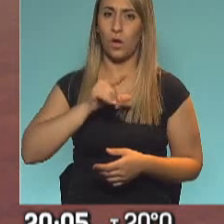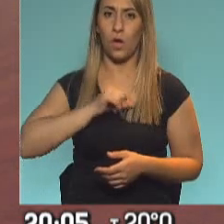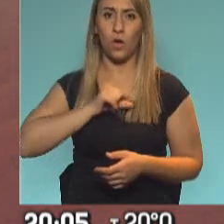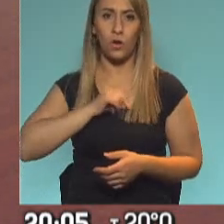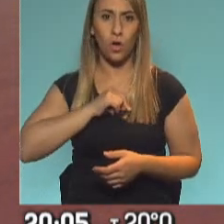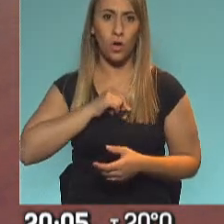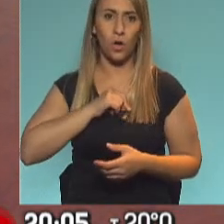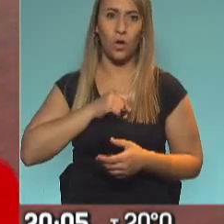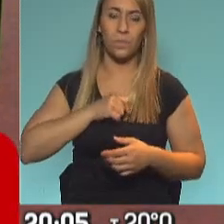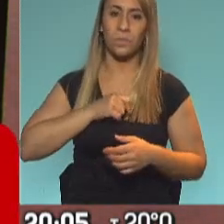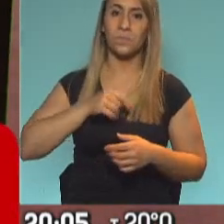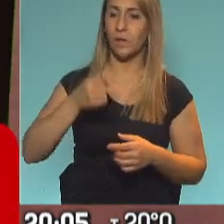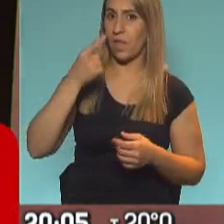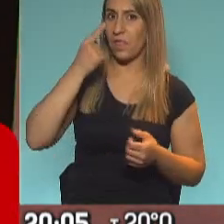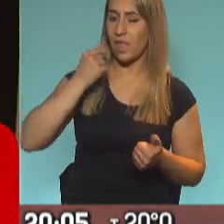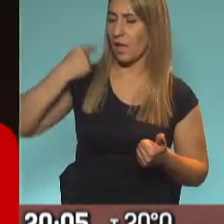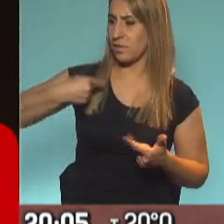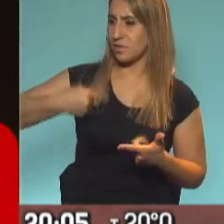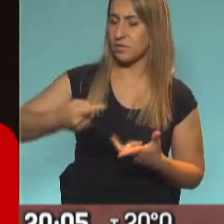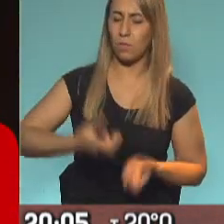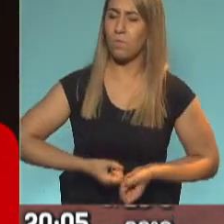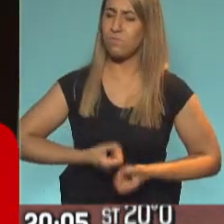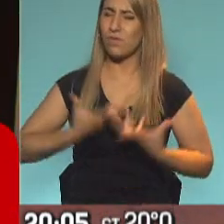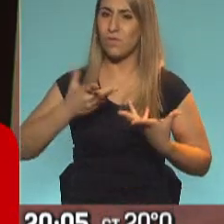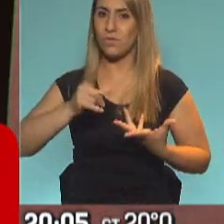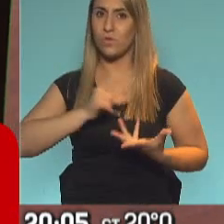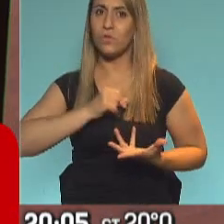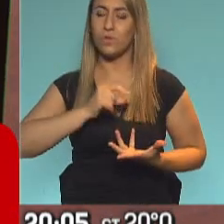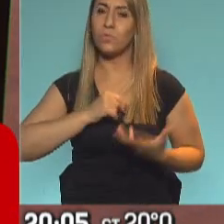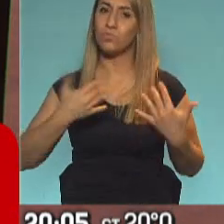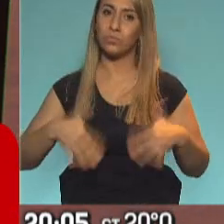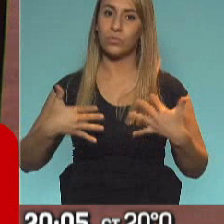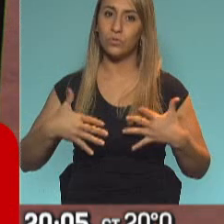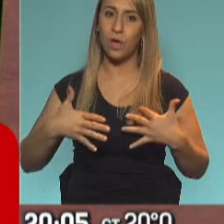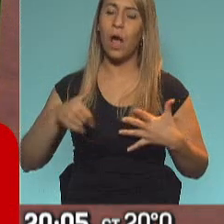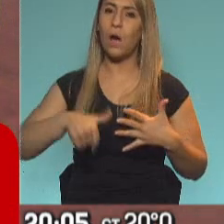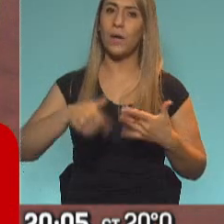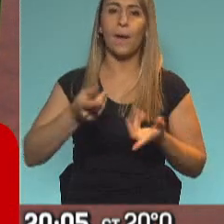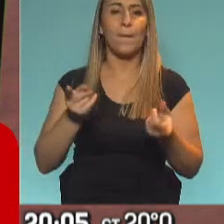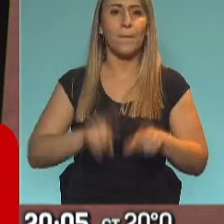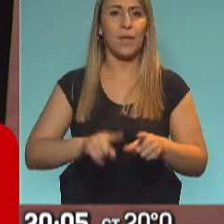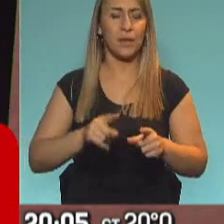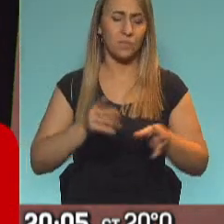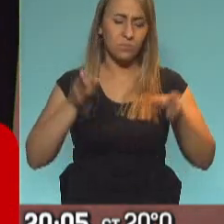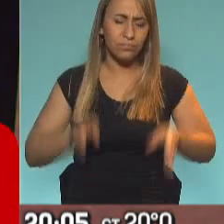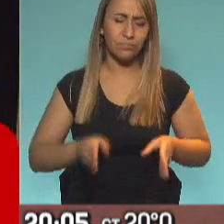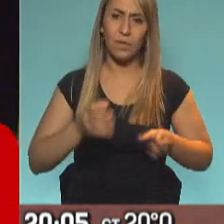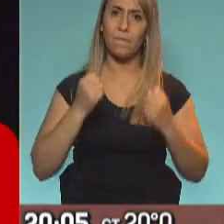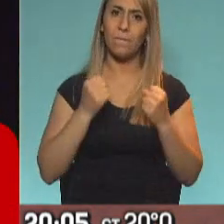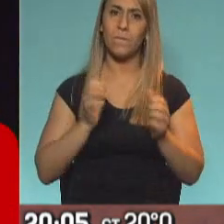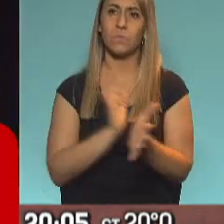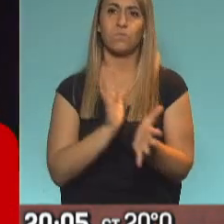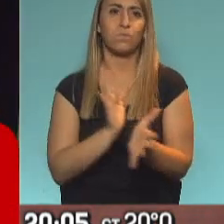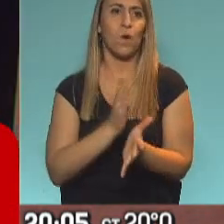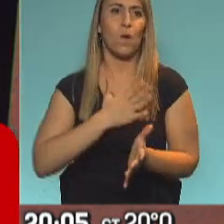la catarsis colectiva de los últimos días le ha dado paso a lo frío de la investigación judicial, lo cual también es lógico, en